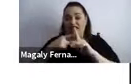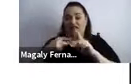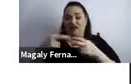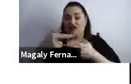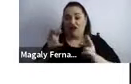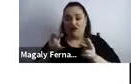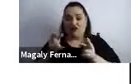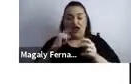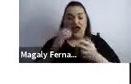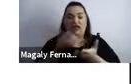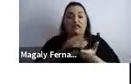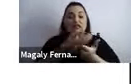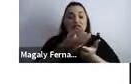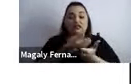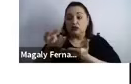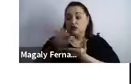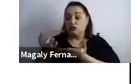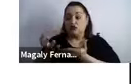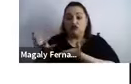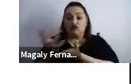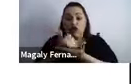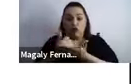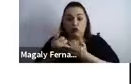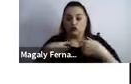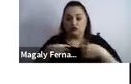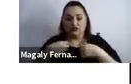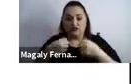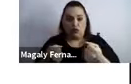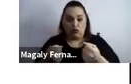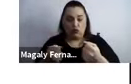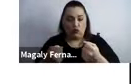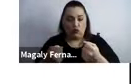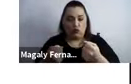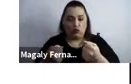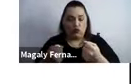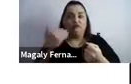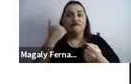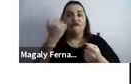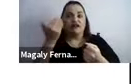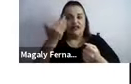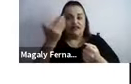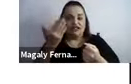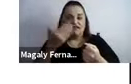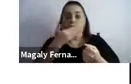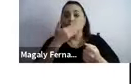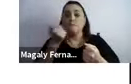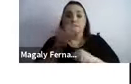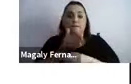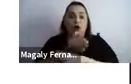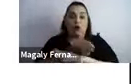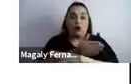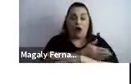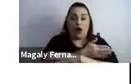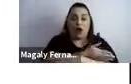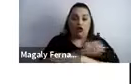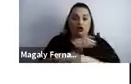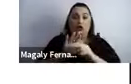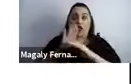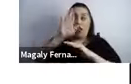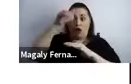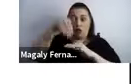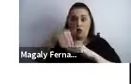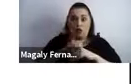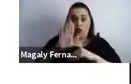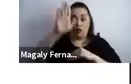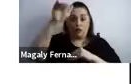una distribución de recursos y de salud que es factible mejorando su curva y con